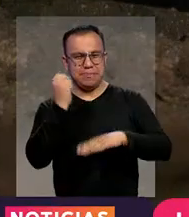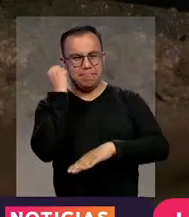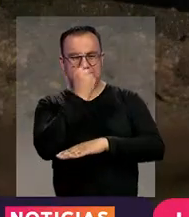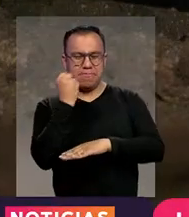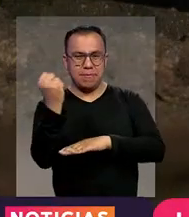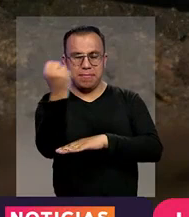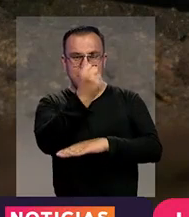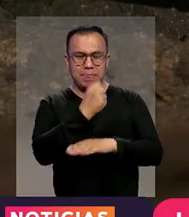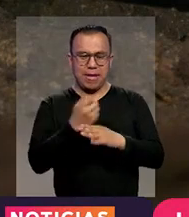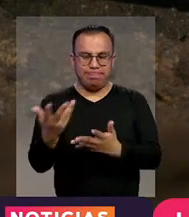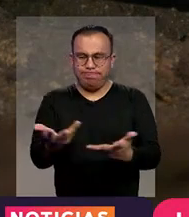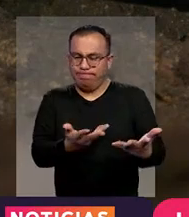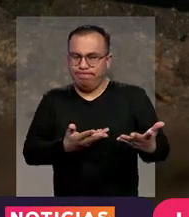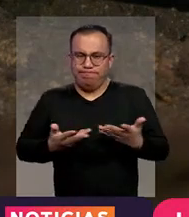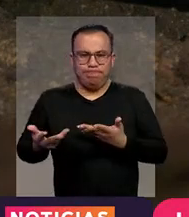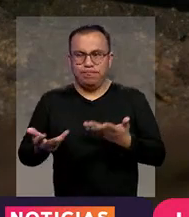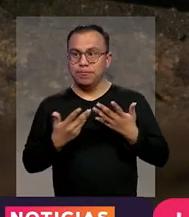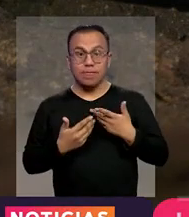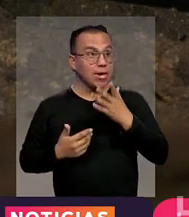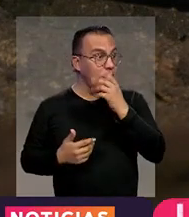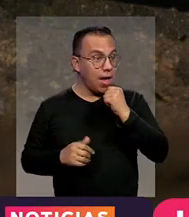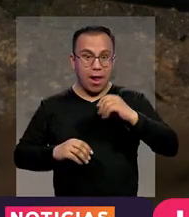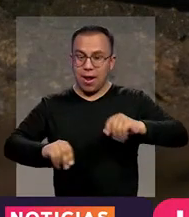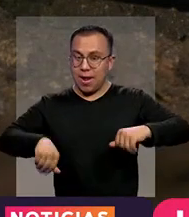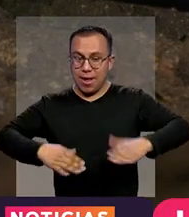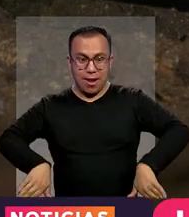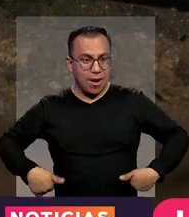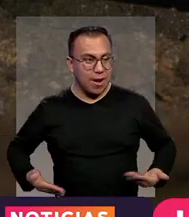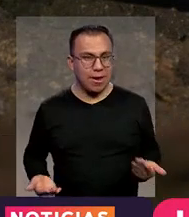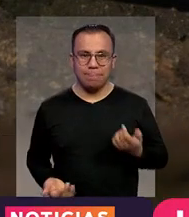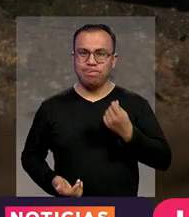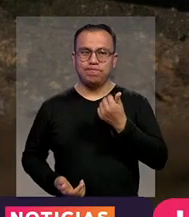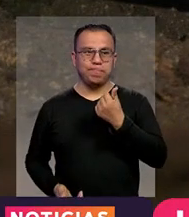Ya quedamos sin dinero ni nada, no